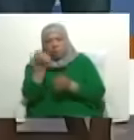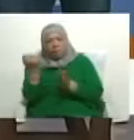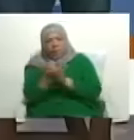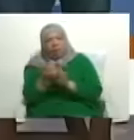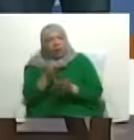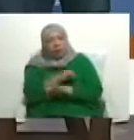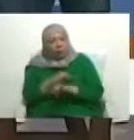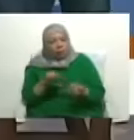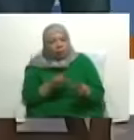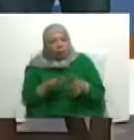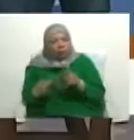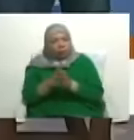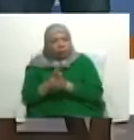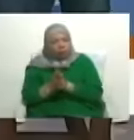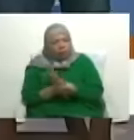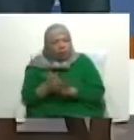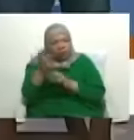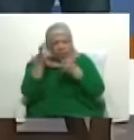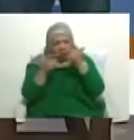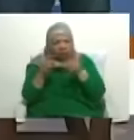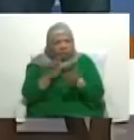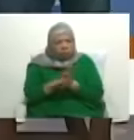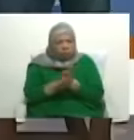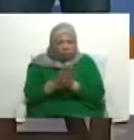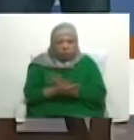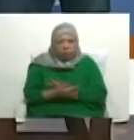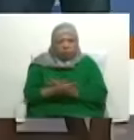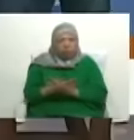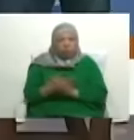déjense sabotear los servicios públicos.